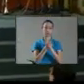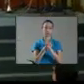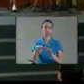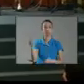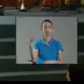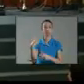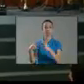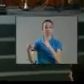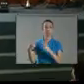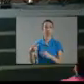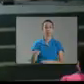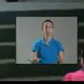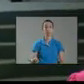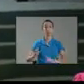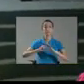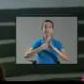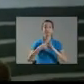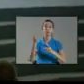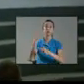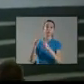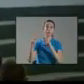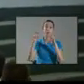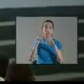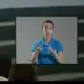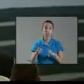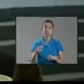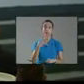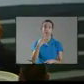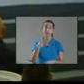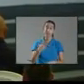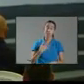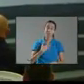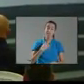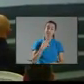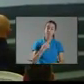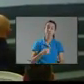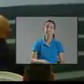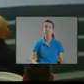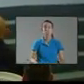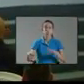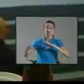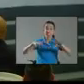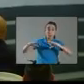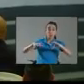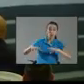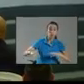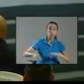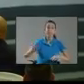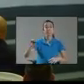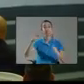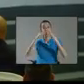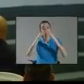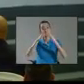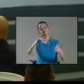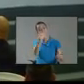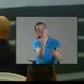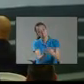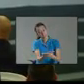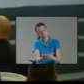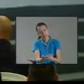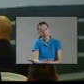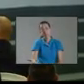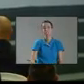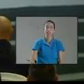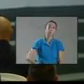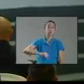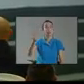No, no, sí podemos comer, lo que pasa es que de este árbol, no, porque el día que coman, van a ser como Dios. ¿Cómo que van a ser como Dios